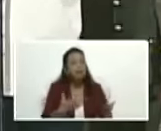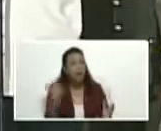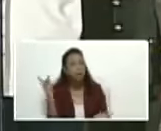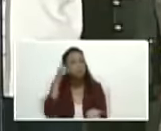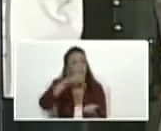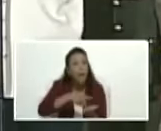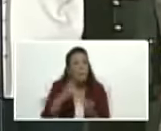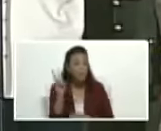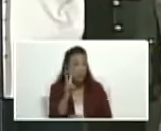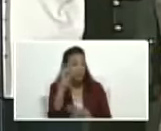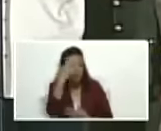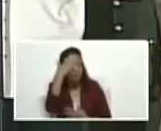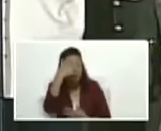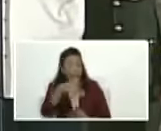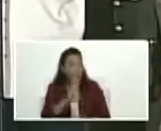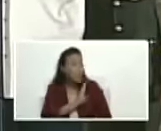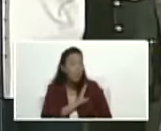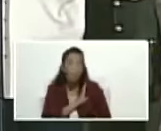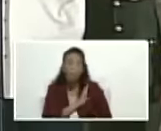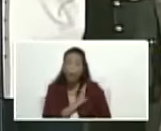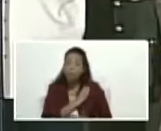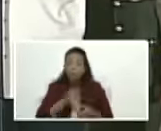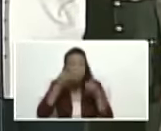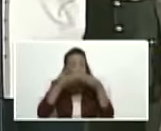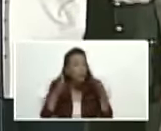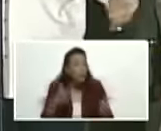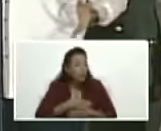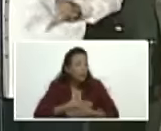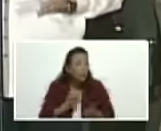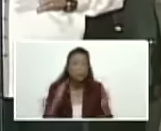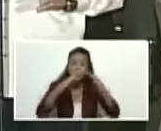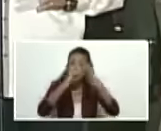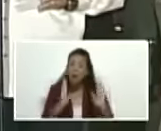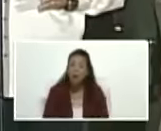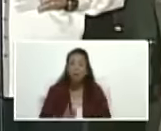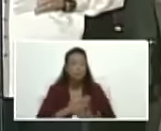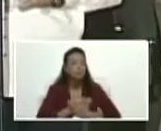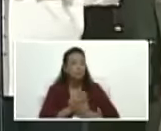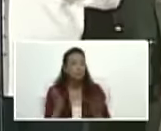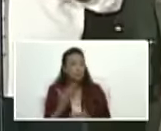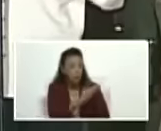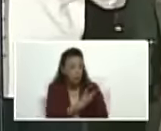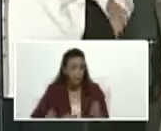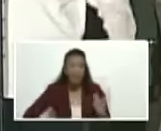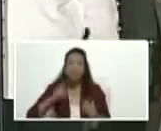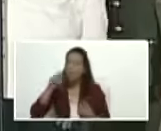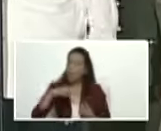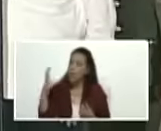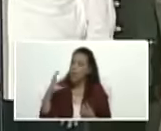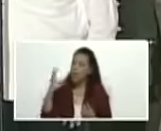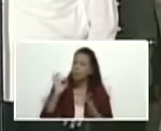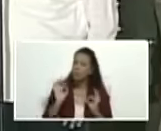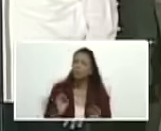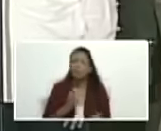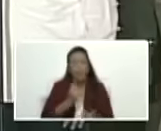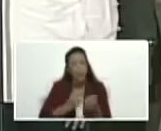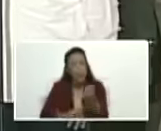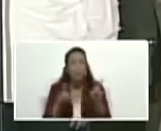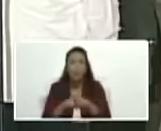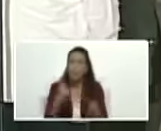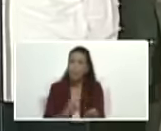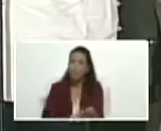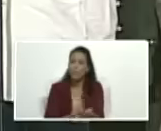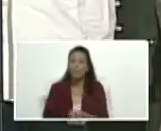que Venezuela es su patria, está de puertas abiertas a usted como presidente y a Colombia siempre, nuestra hermana.